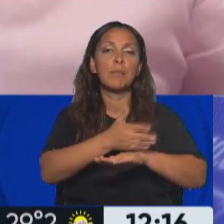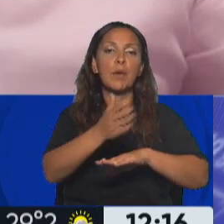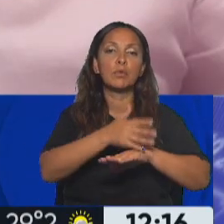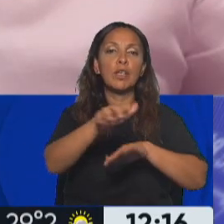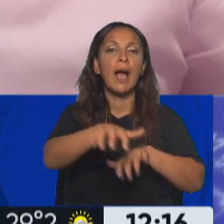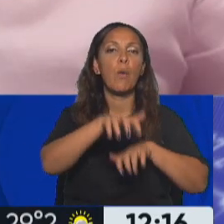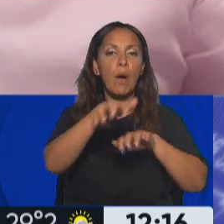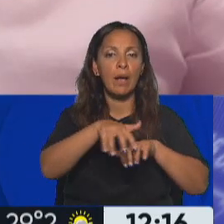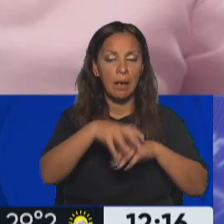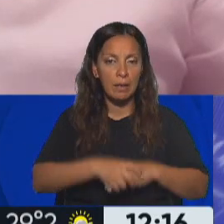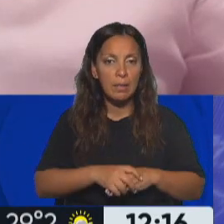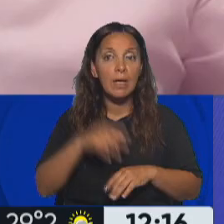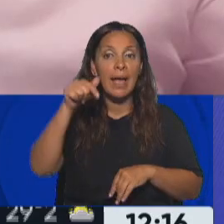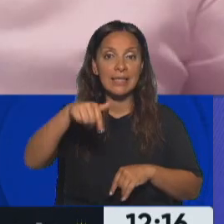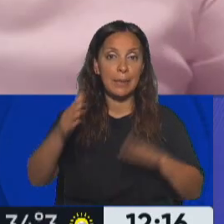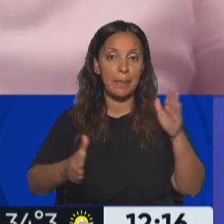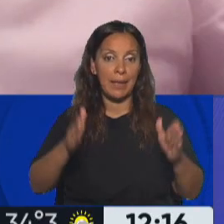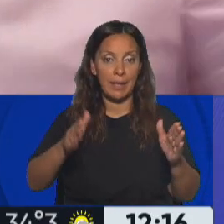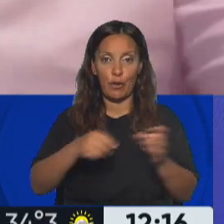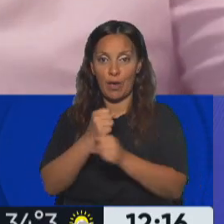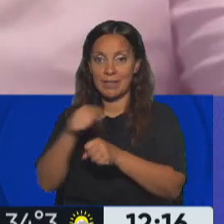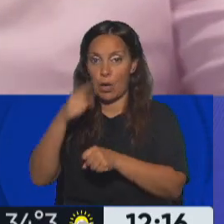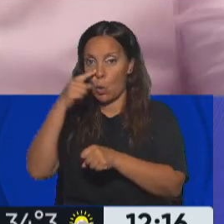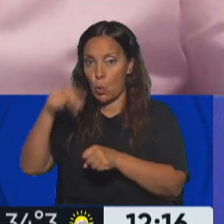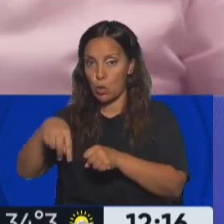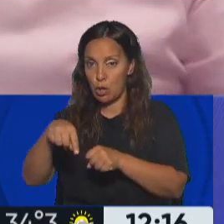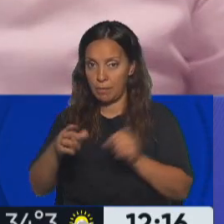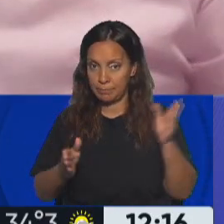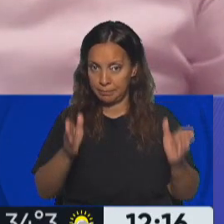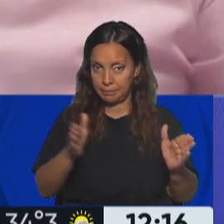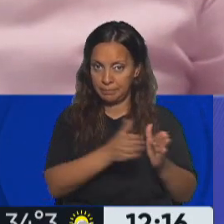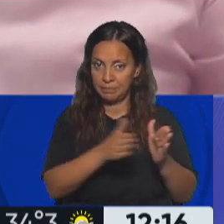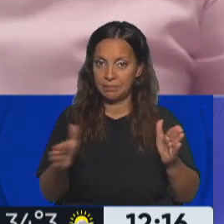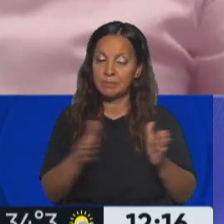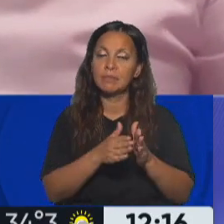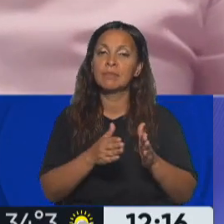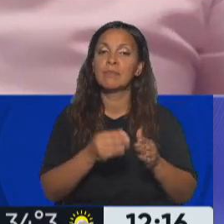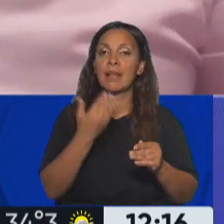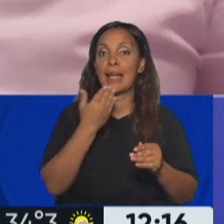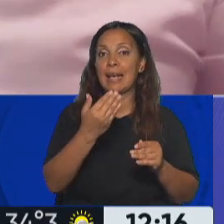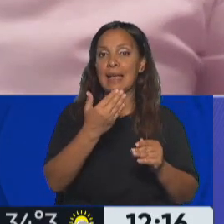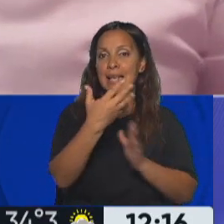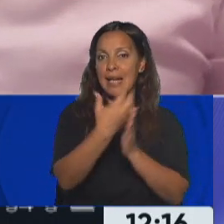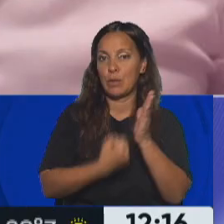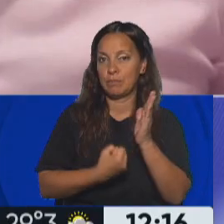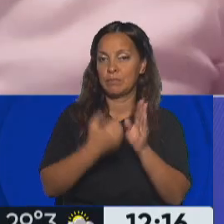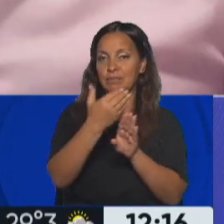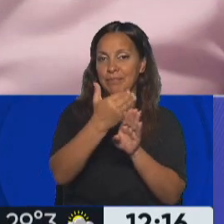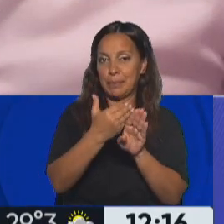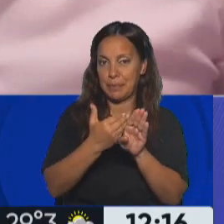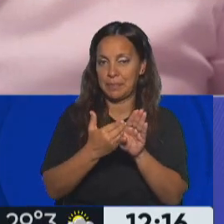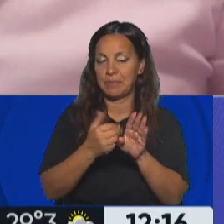cosecha en este periodo hasta junio a partir de la reducción de la alícuota de los derechos